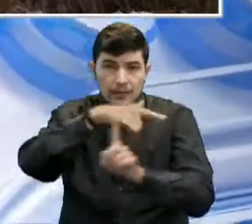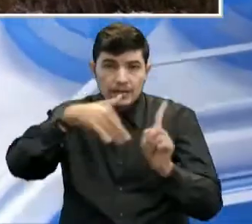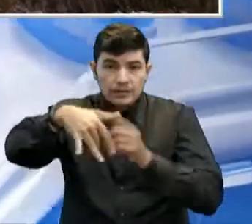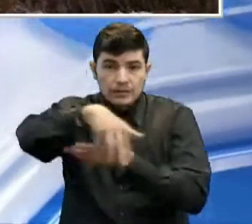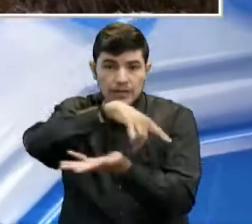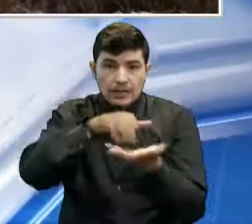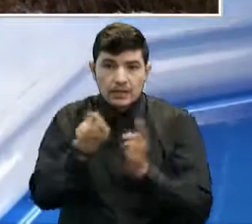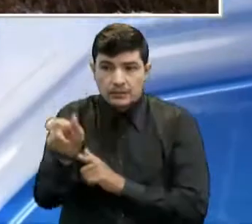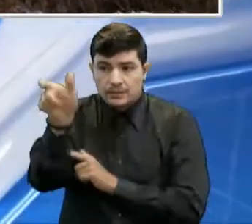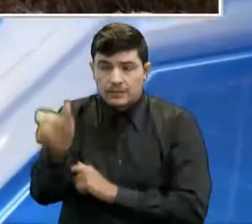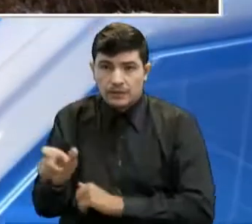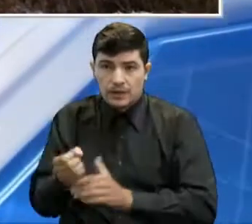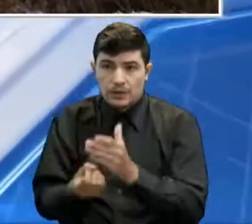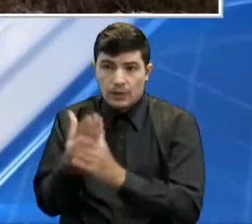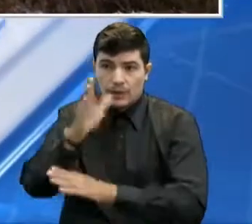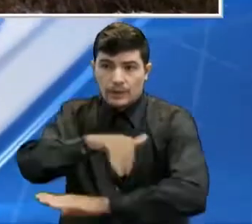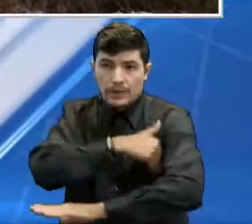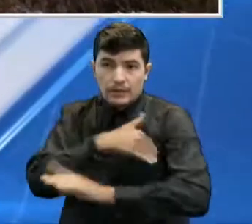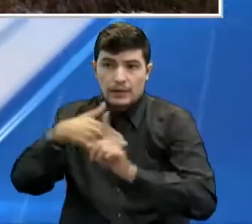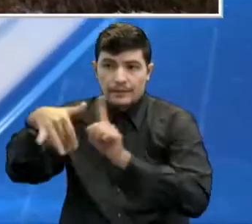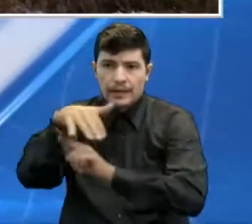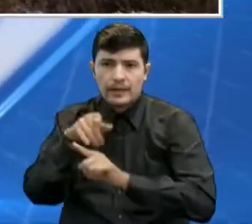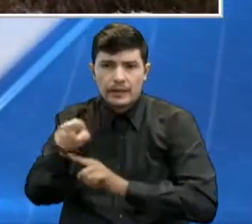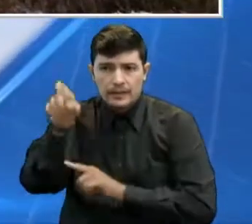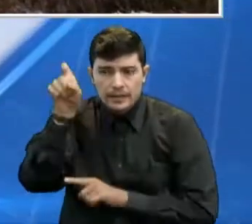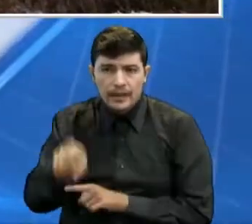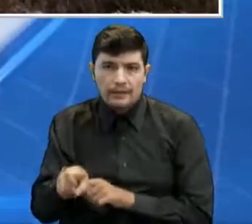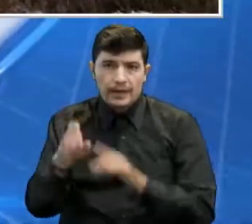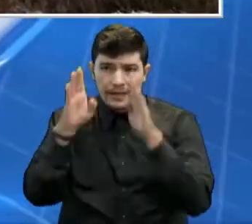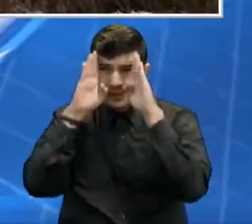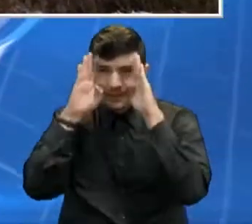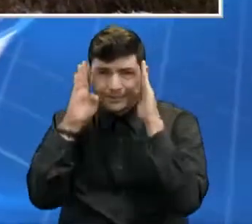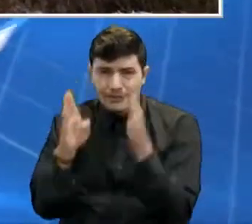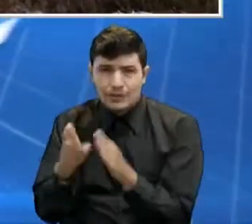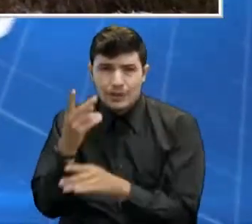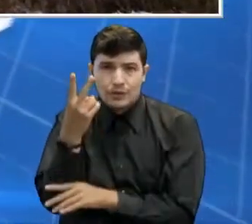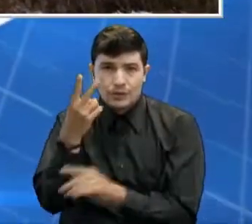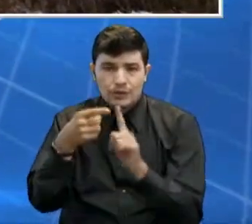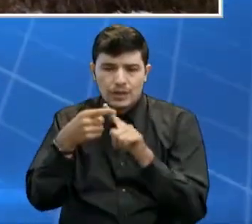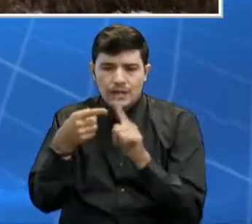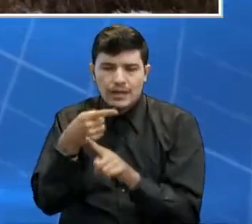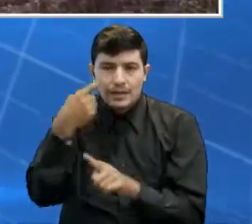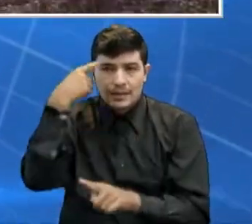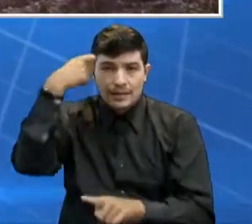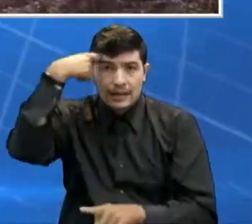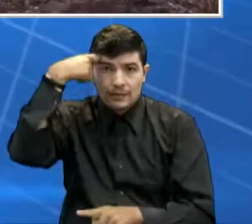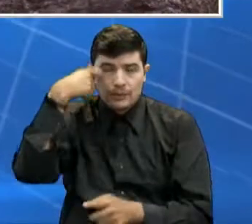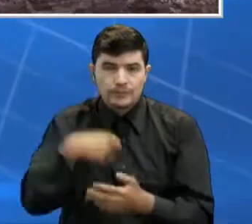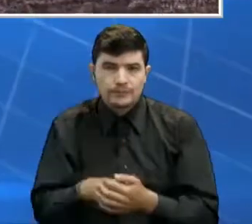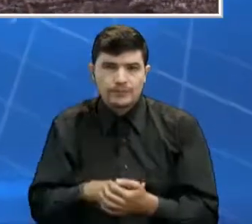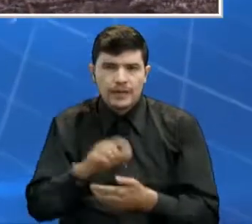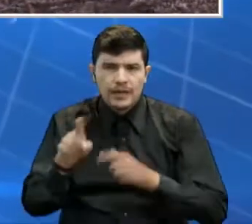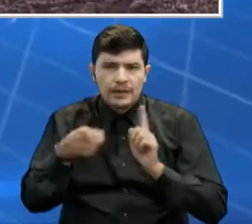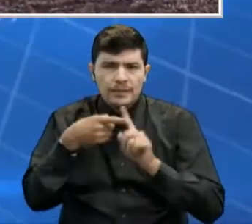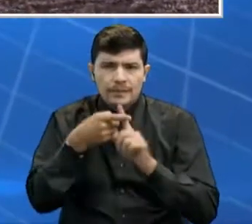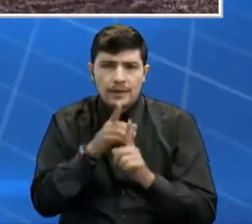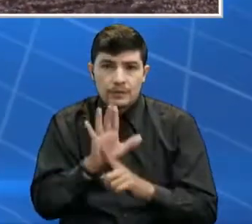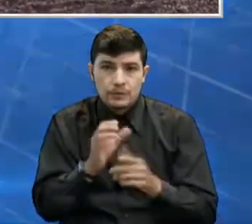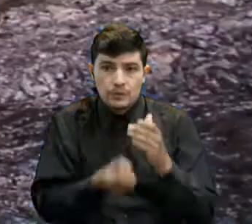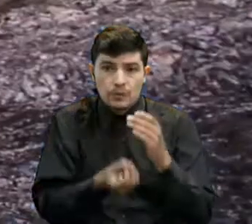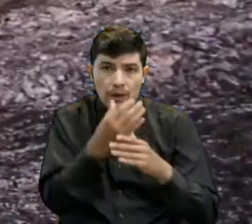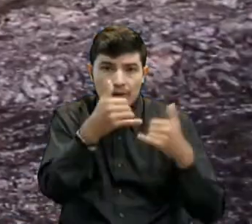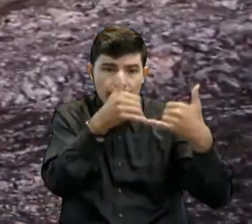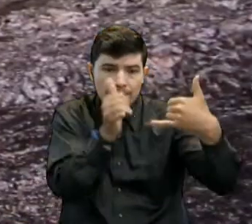nuevo ministro Correa Escap tiene que enfrentar dos principales retos. En primer lugar, está el proceso de las nuevas delimitaciones de